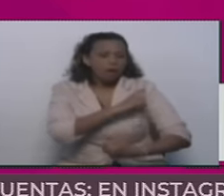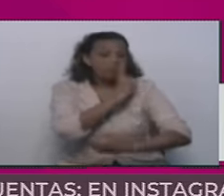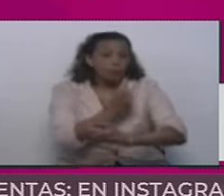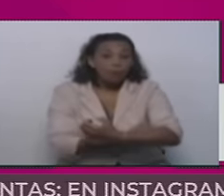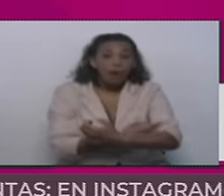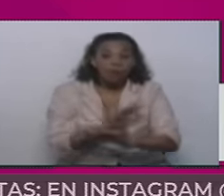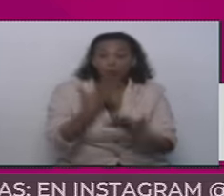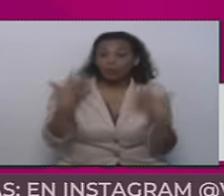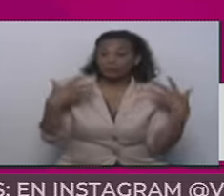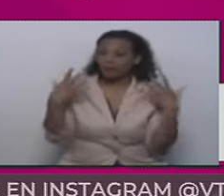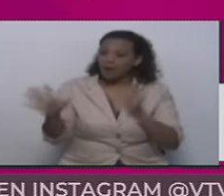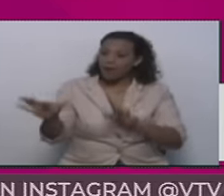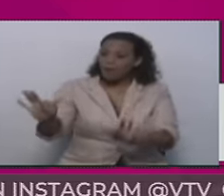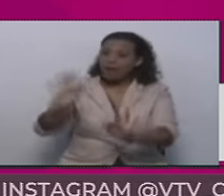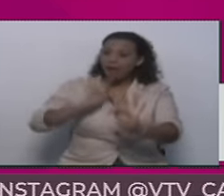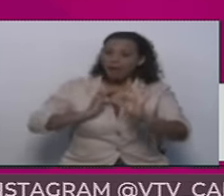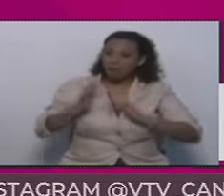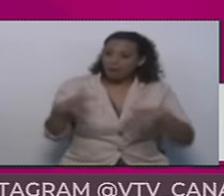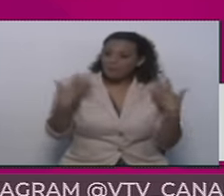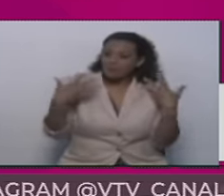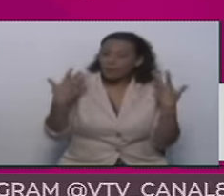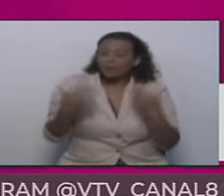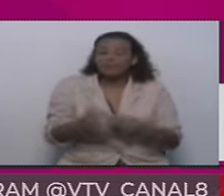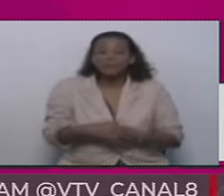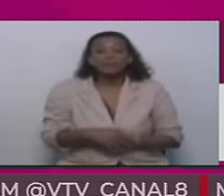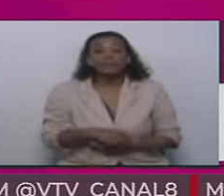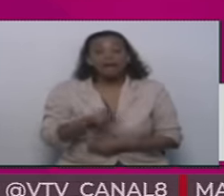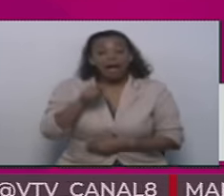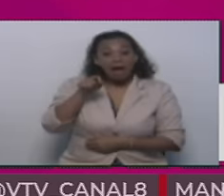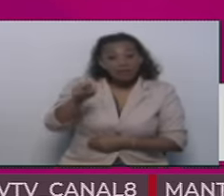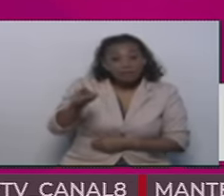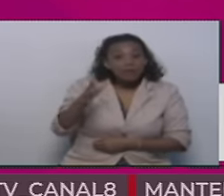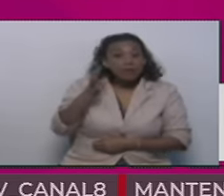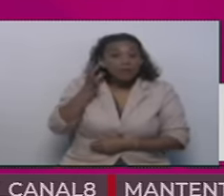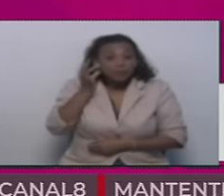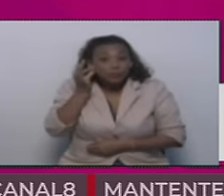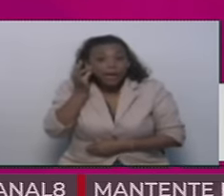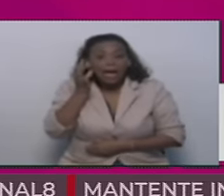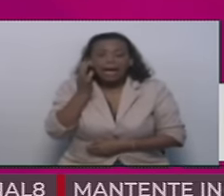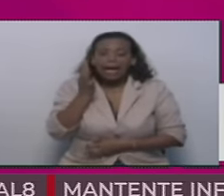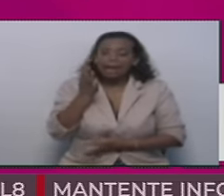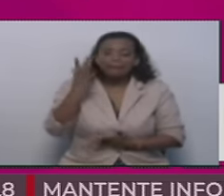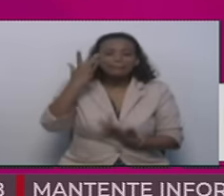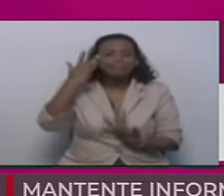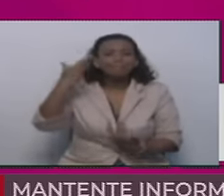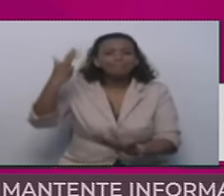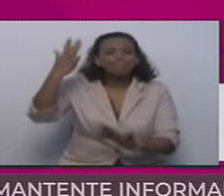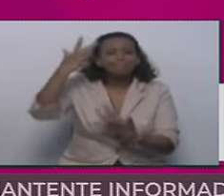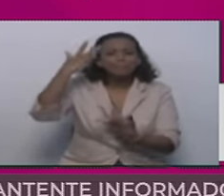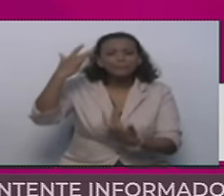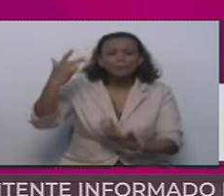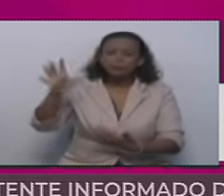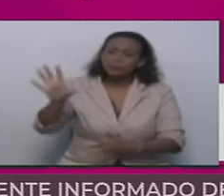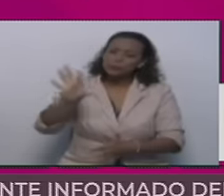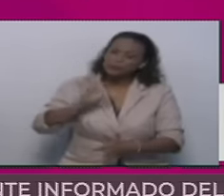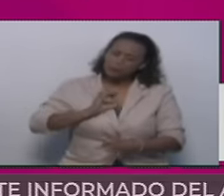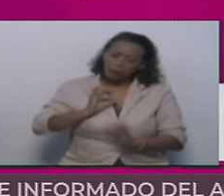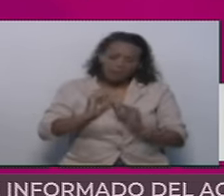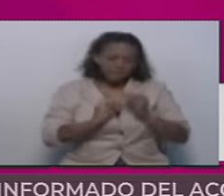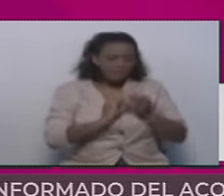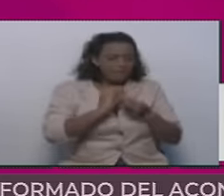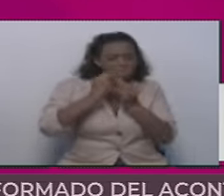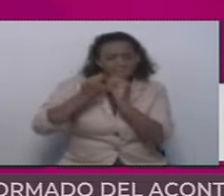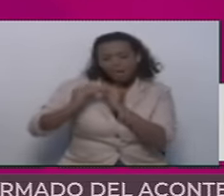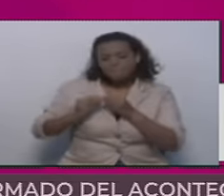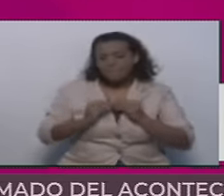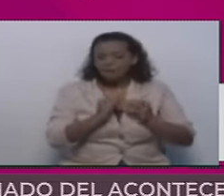lo motivaba a uno. Y entonces fue ella la inspiración para todas nosotras las